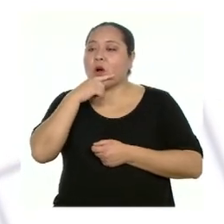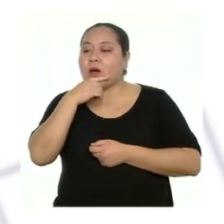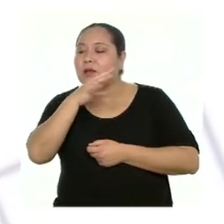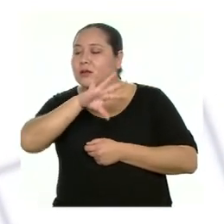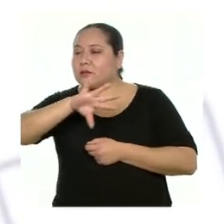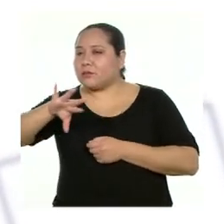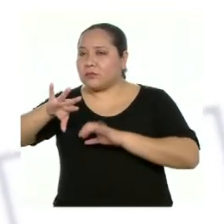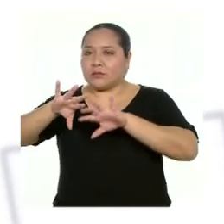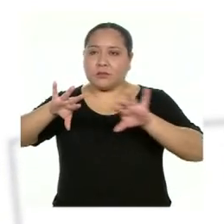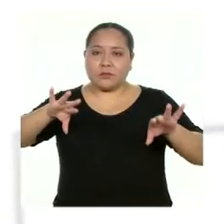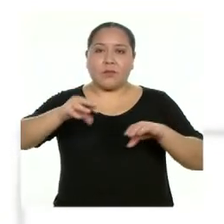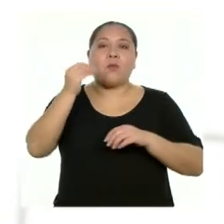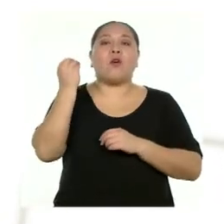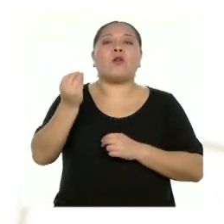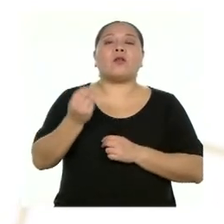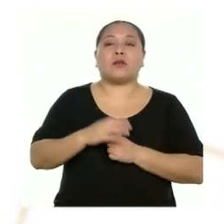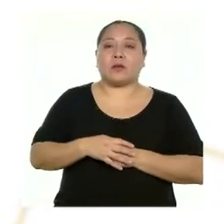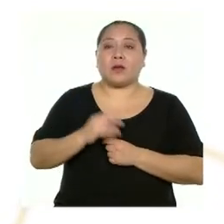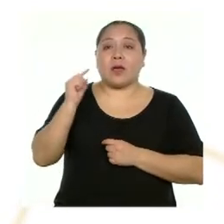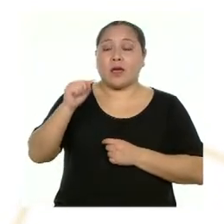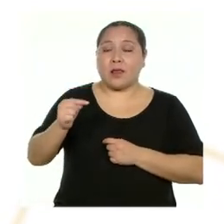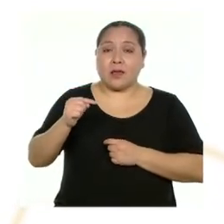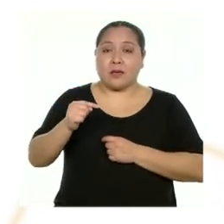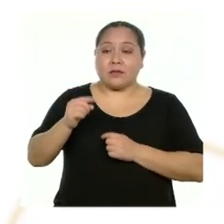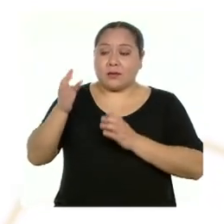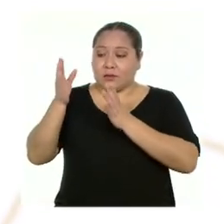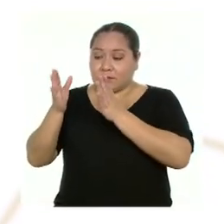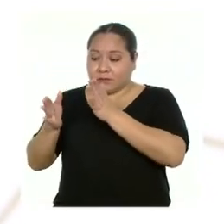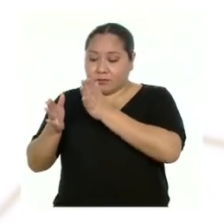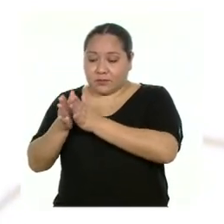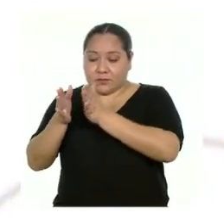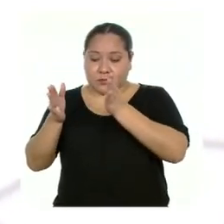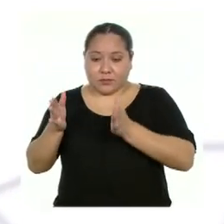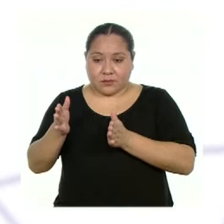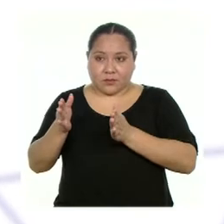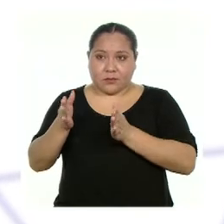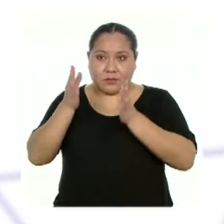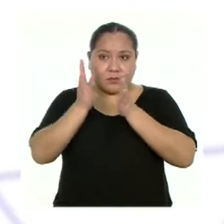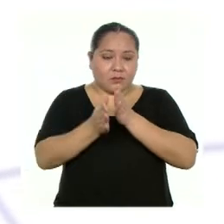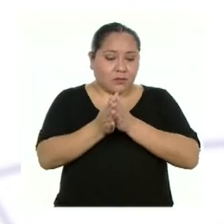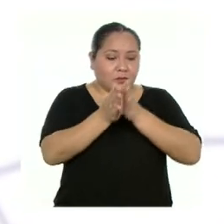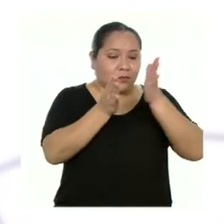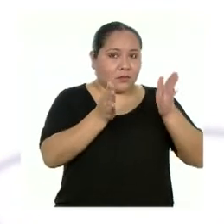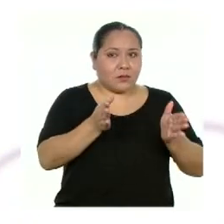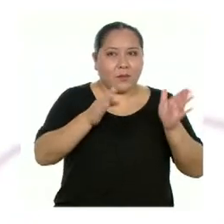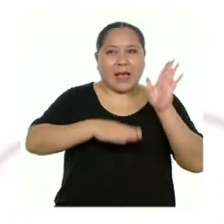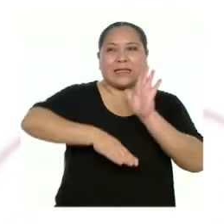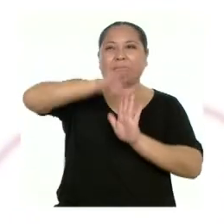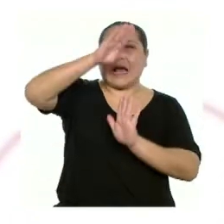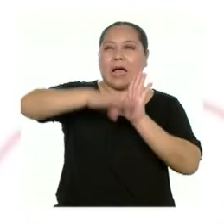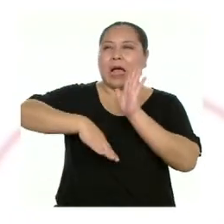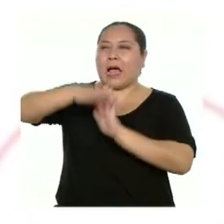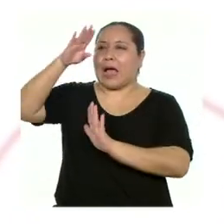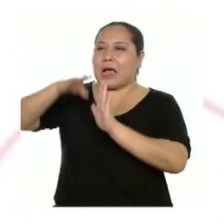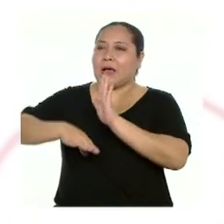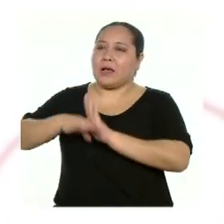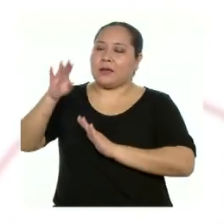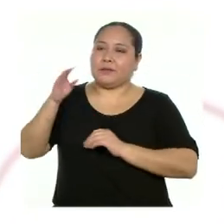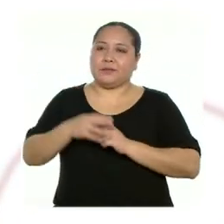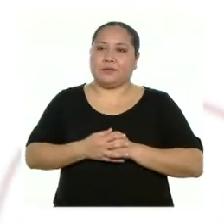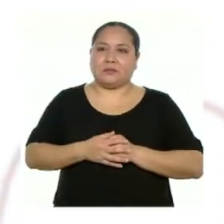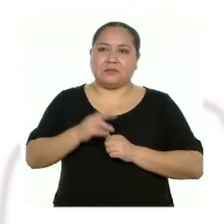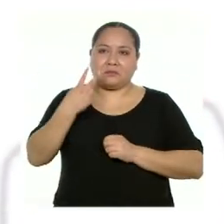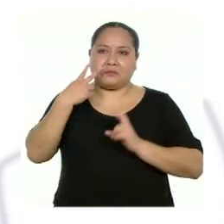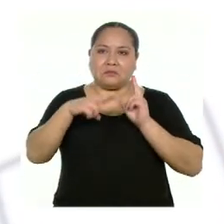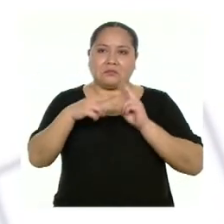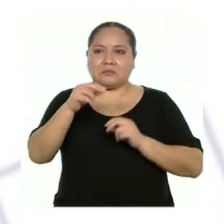separado, porque en ese intervalo también están las barras más altas para ambos grupos. Y lo podemos ver en las